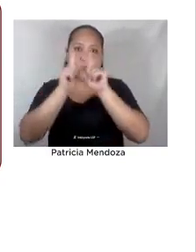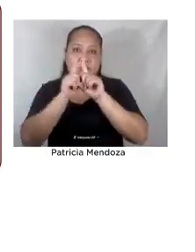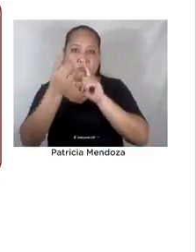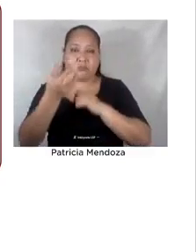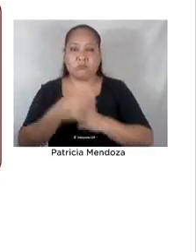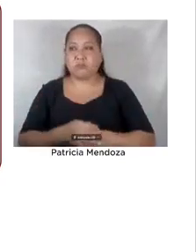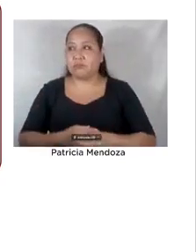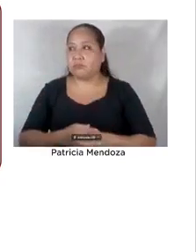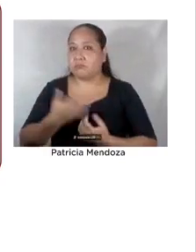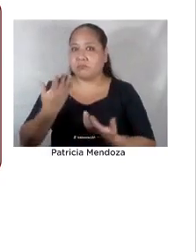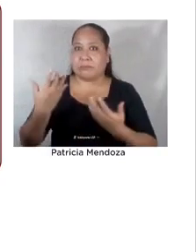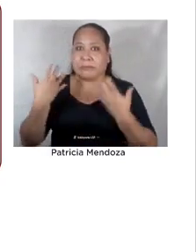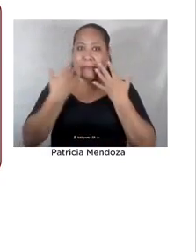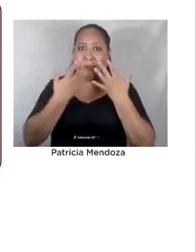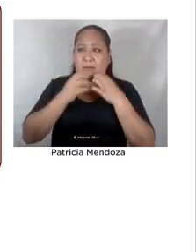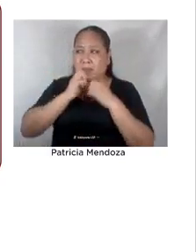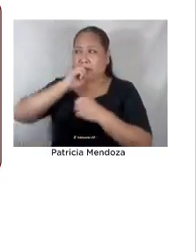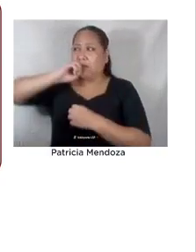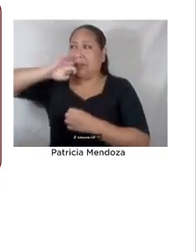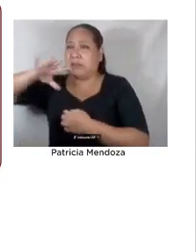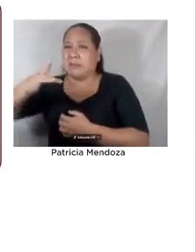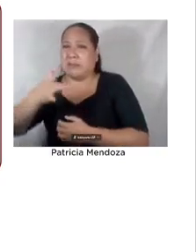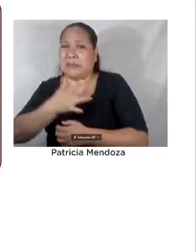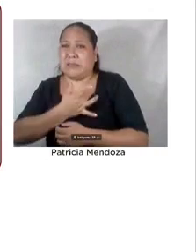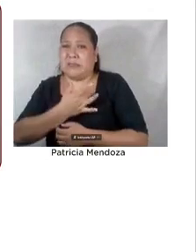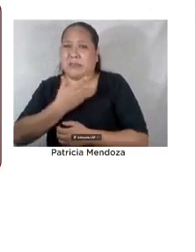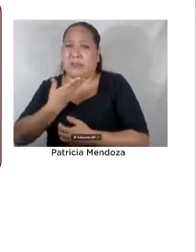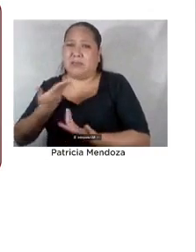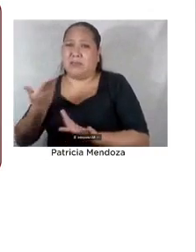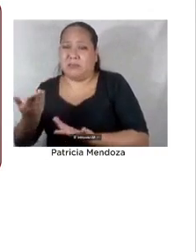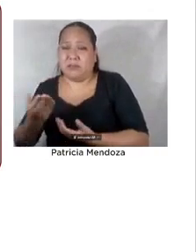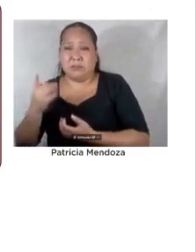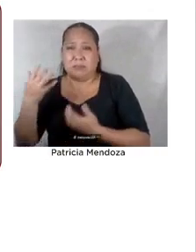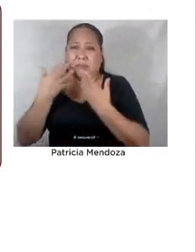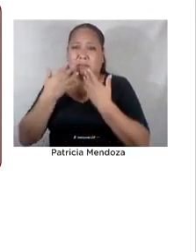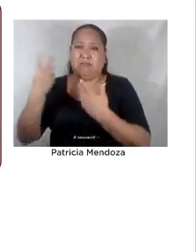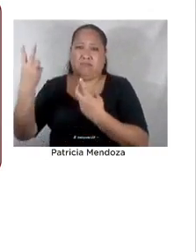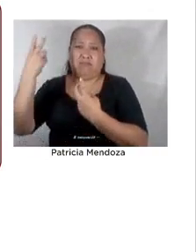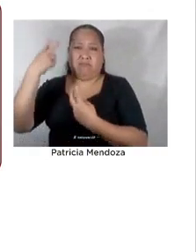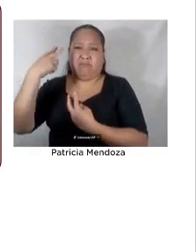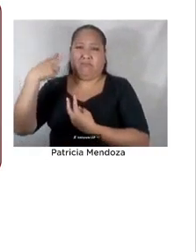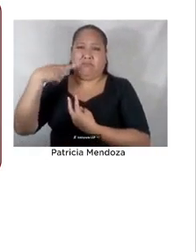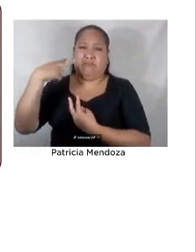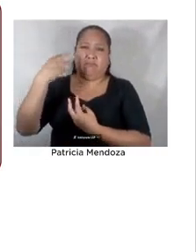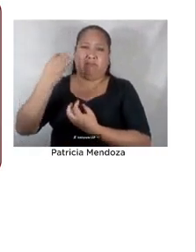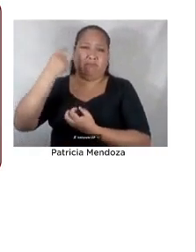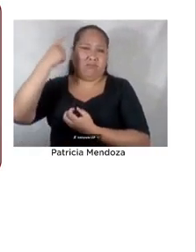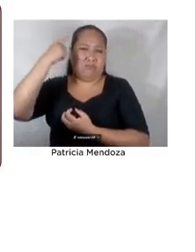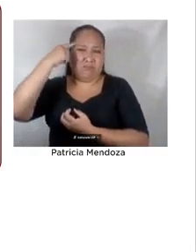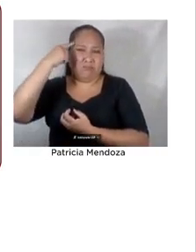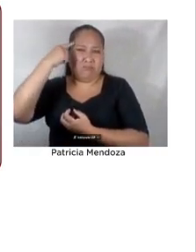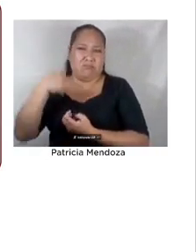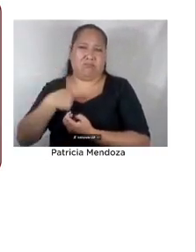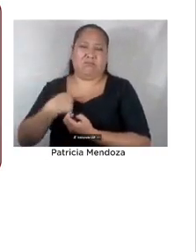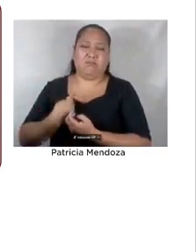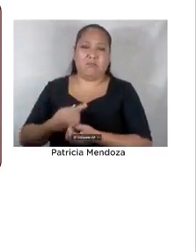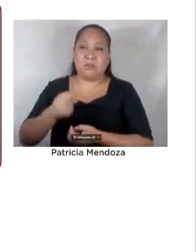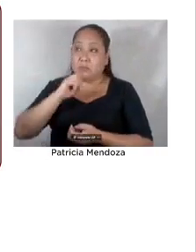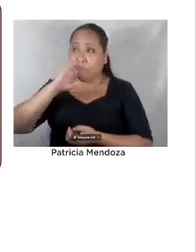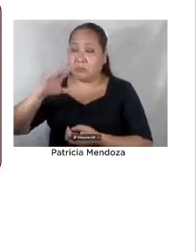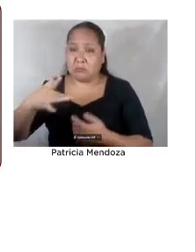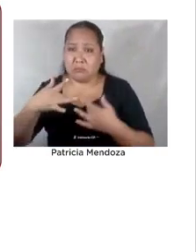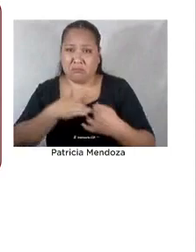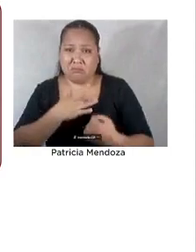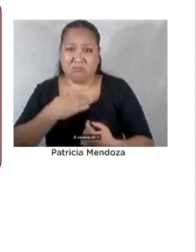no tengamos miedo en poder expresar, no tengamos miedo en que piensen que si yo digo que me siento triste, estoy siendo